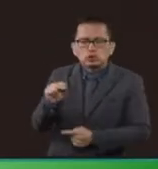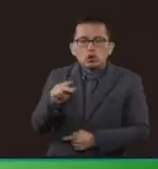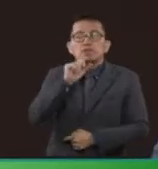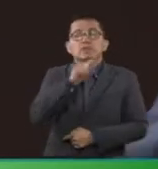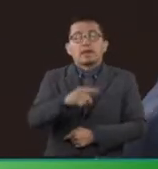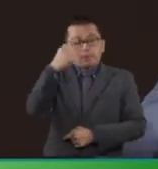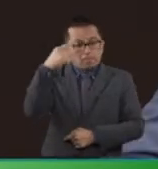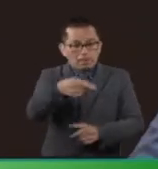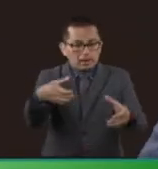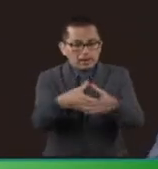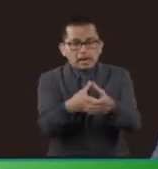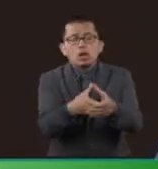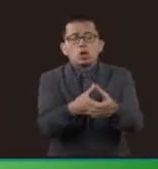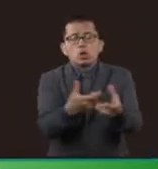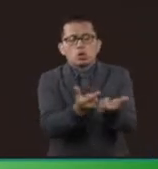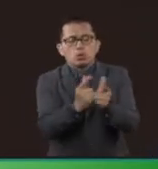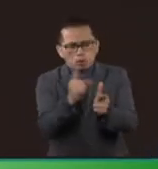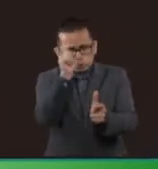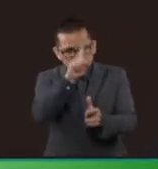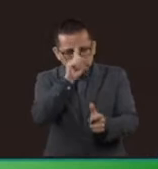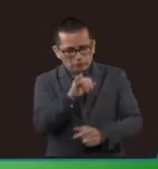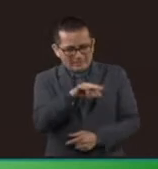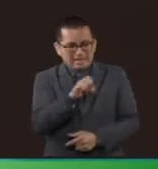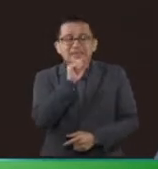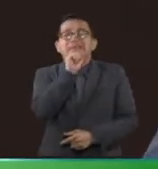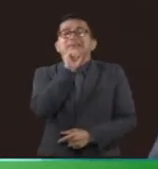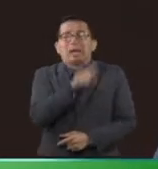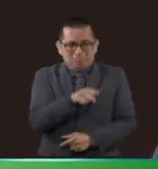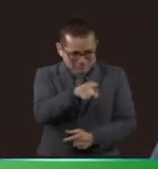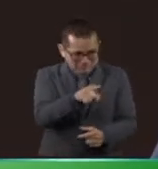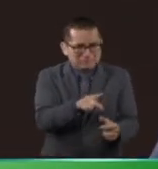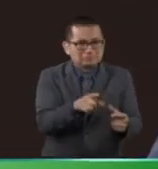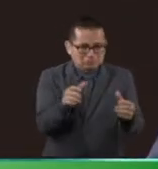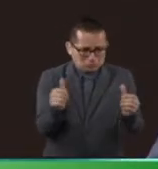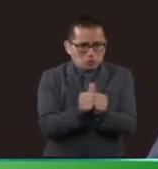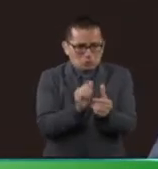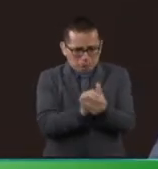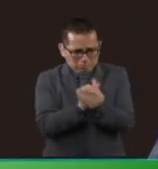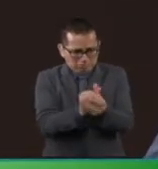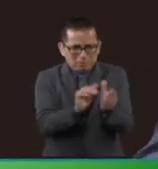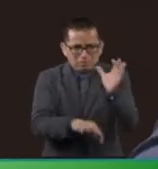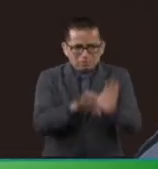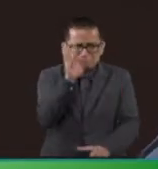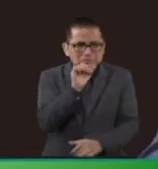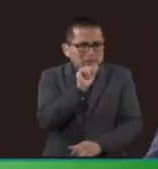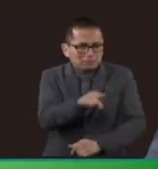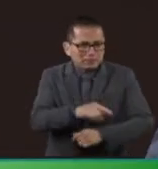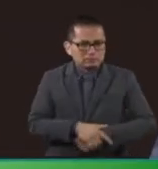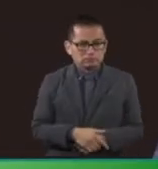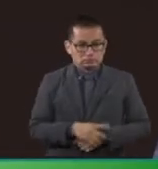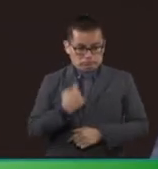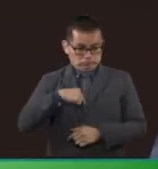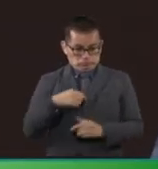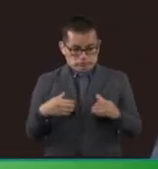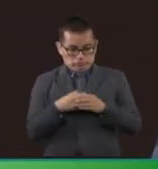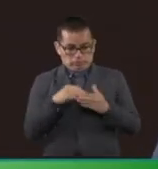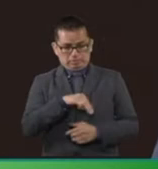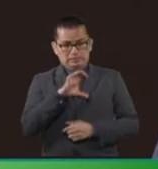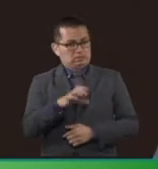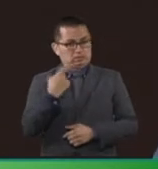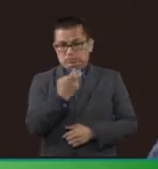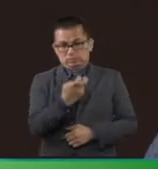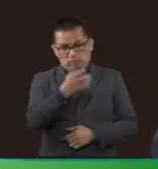INE cuando Por cierto movimiento ciudadano fue la única fuerza en votar en contra Y ese es precisamente el